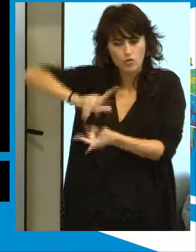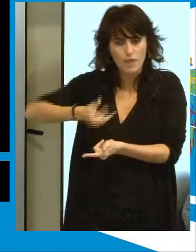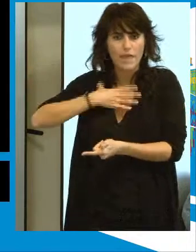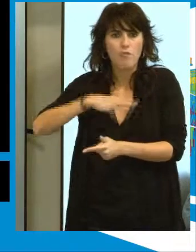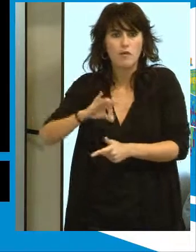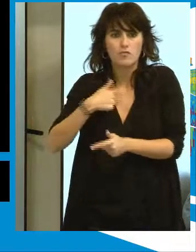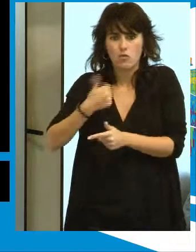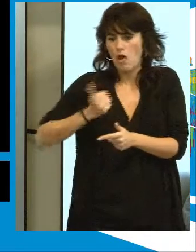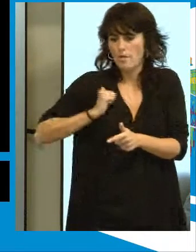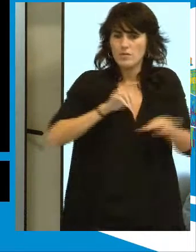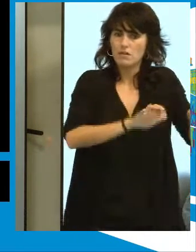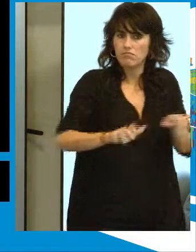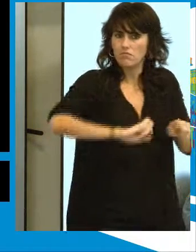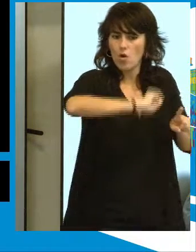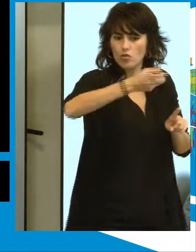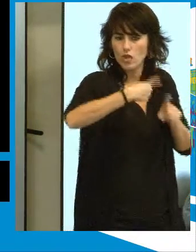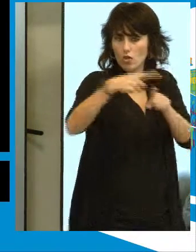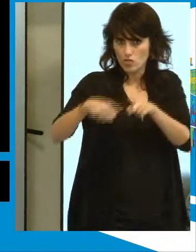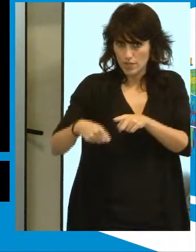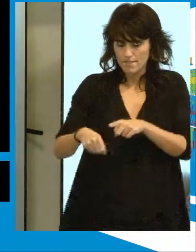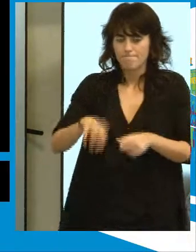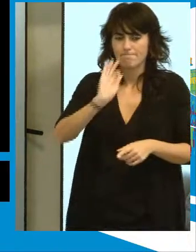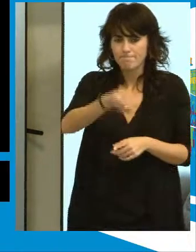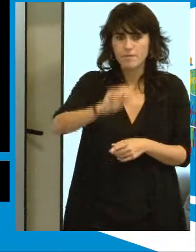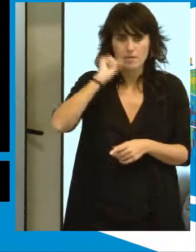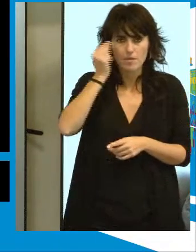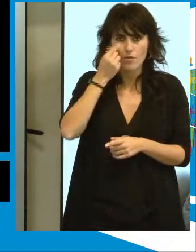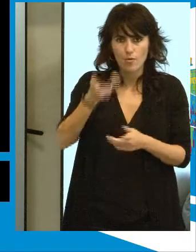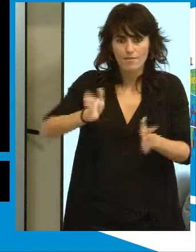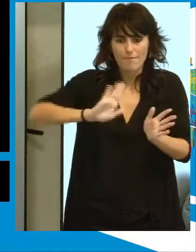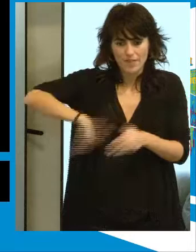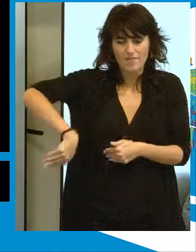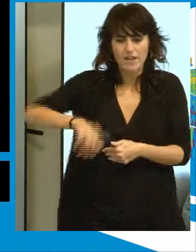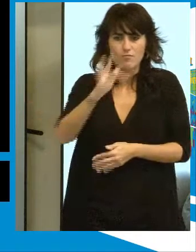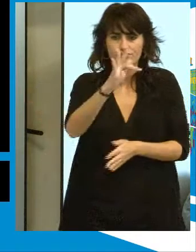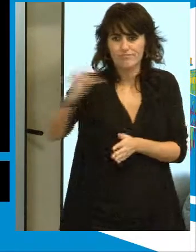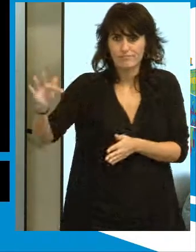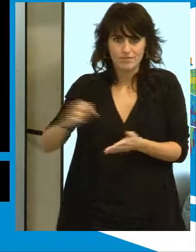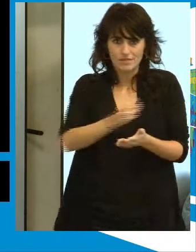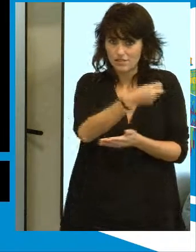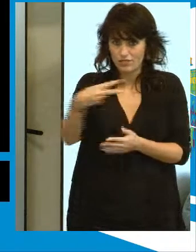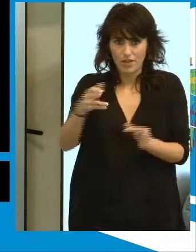puedo estar haciendo otras cosas. O sea, que eso sí que nos hemos dado cuenta que al final beneficia, digamos, a todo el mundo, ¿no?